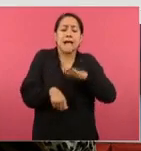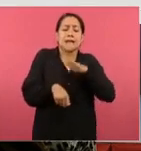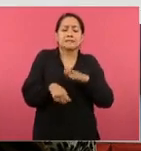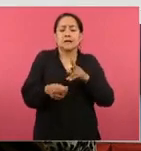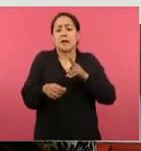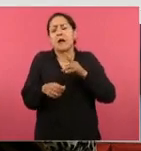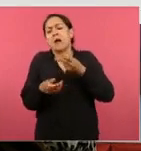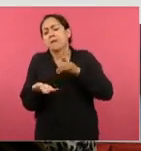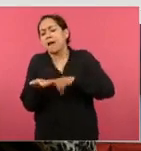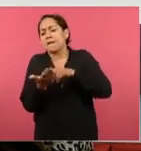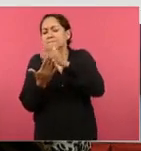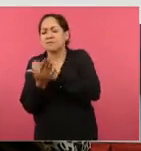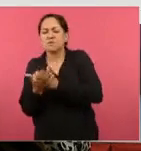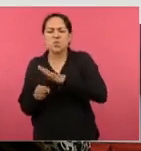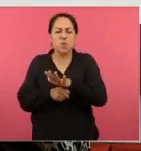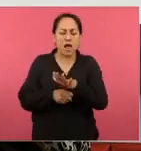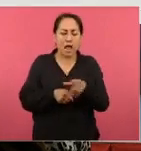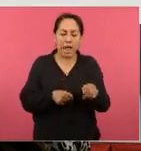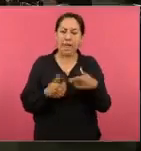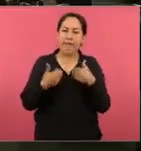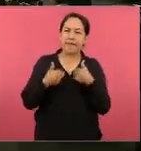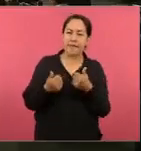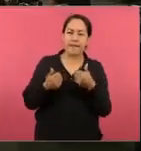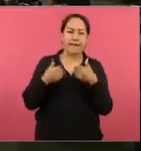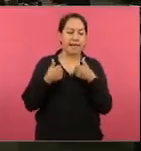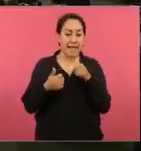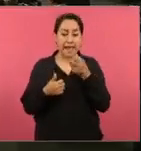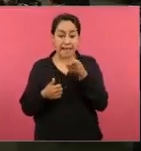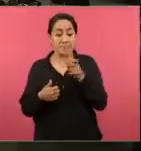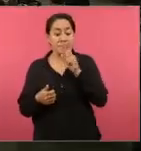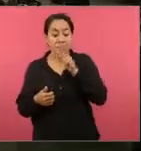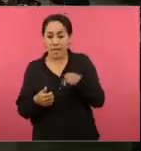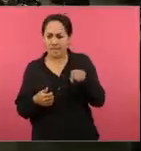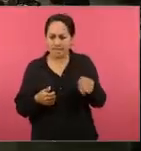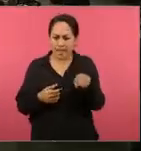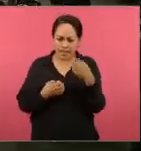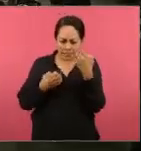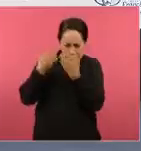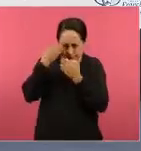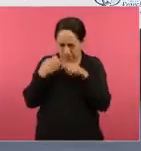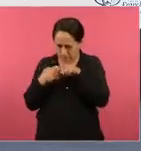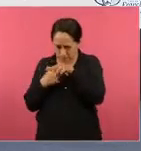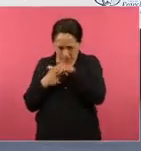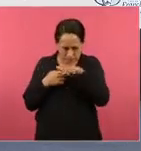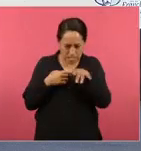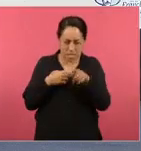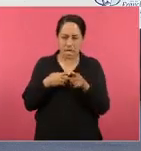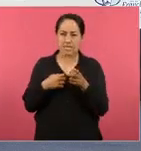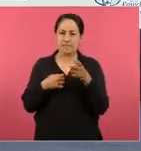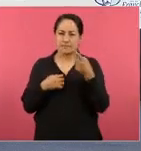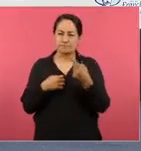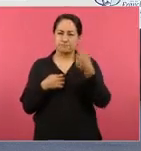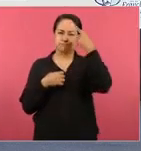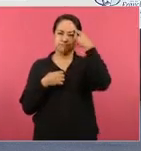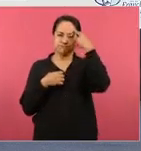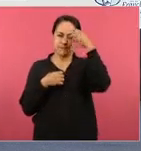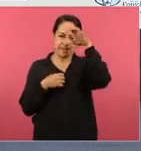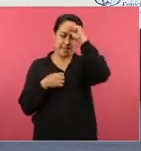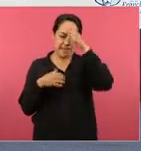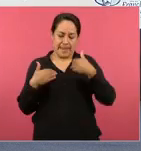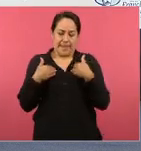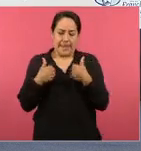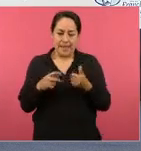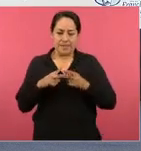Relaciona e interpreta. Pues sí, vamos a relacionar en este caso algo de estadística con aritmética y